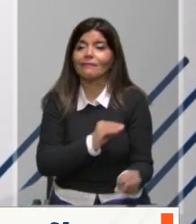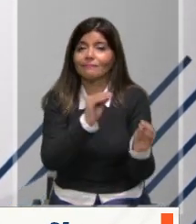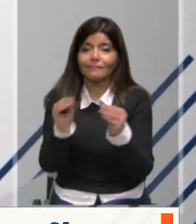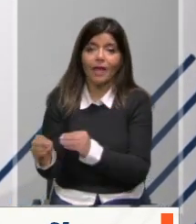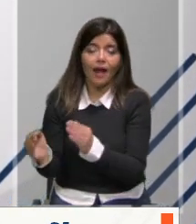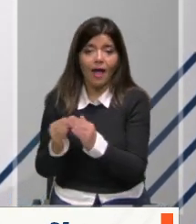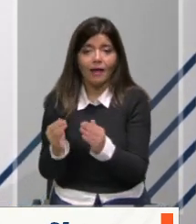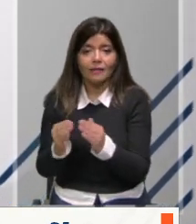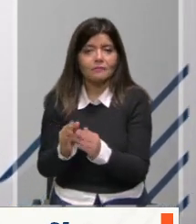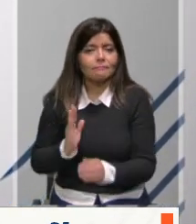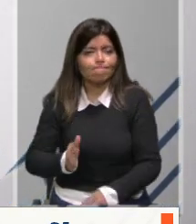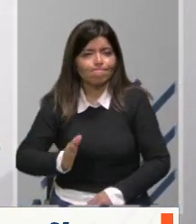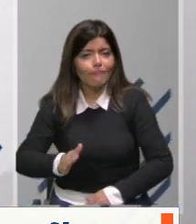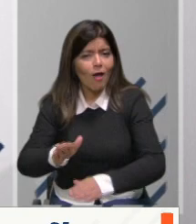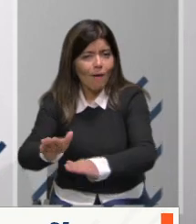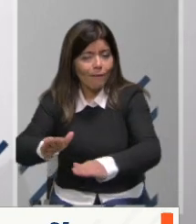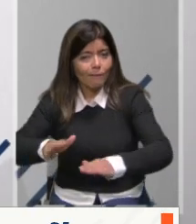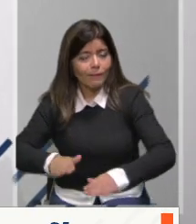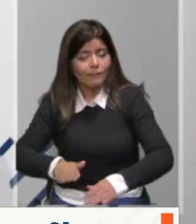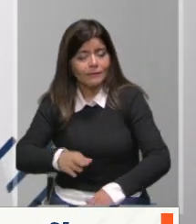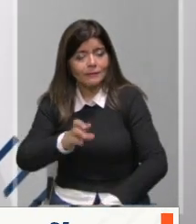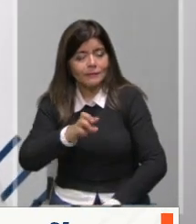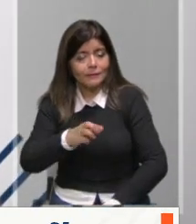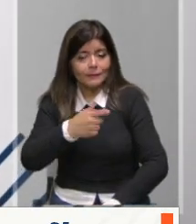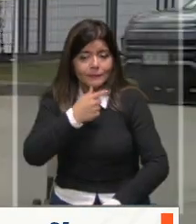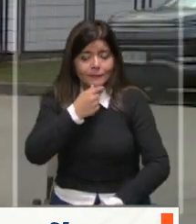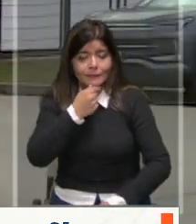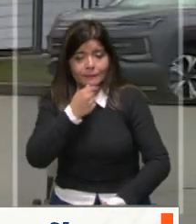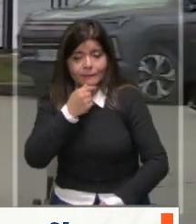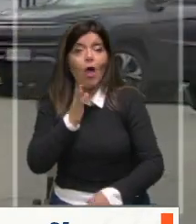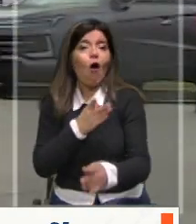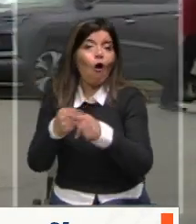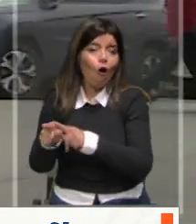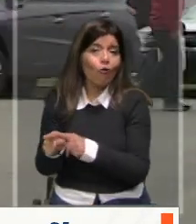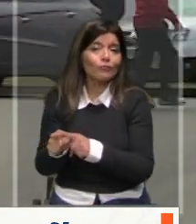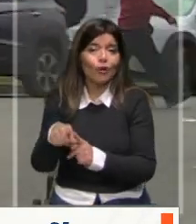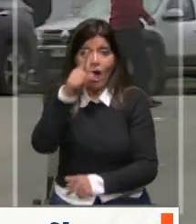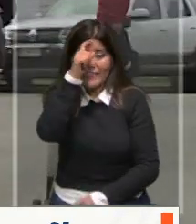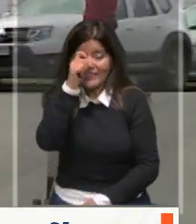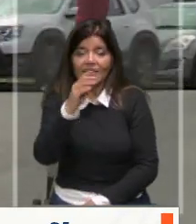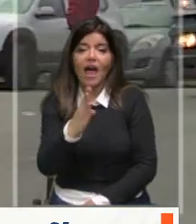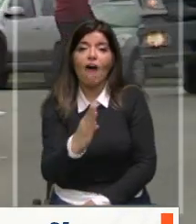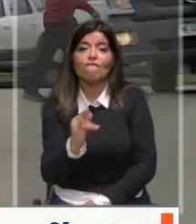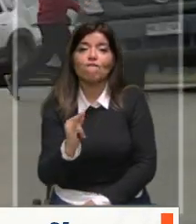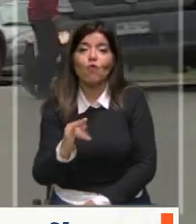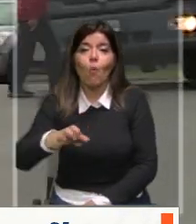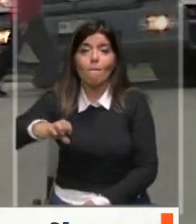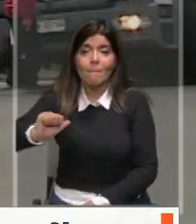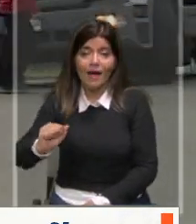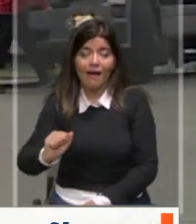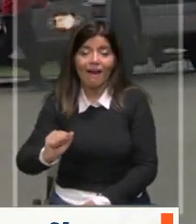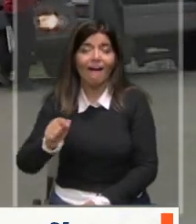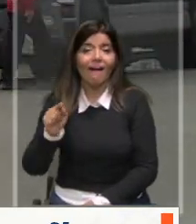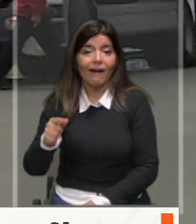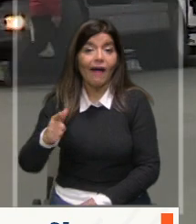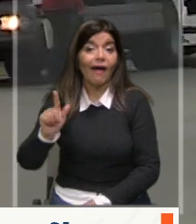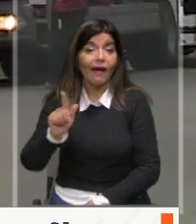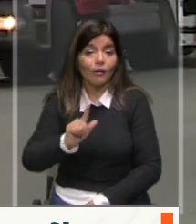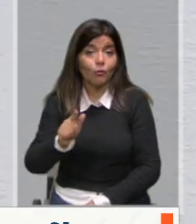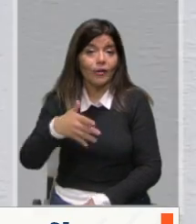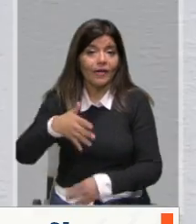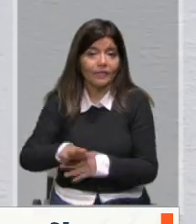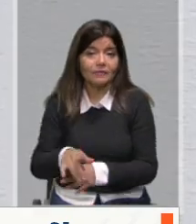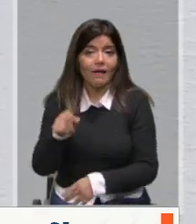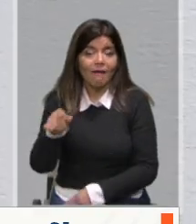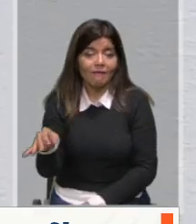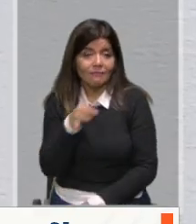se iban, lo que llevó a sus padres a buscar una segunda opinión médica en la clínica Bupa Reñaca el lunes 15. Ahí fue diagnosticada